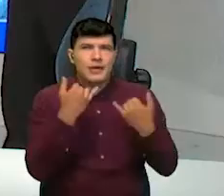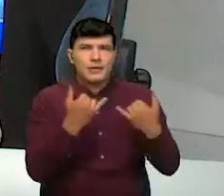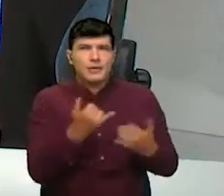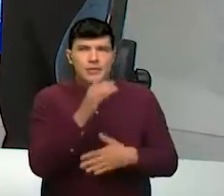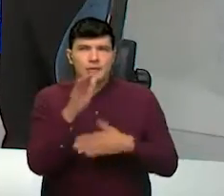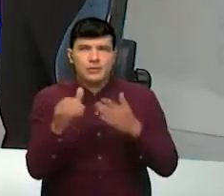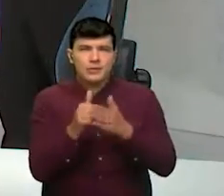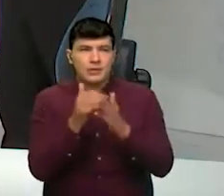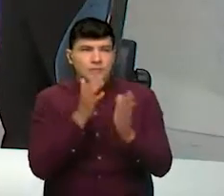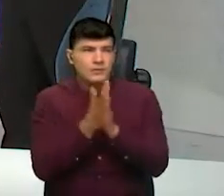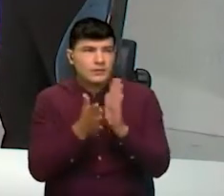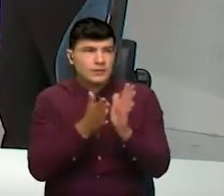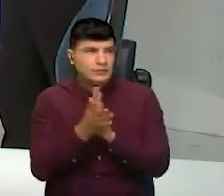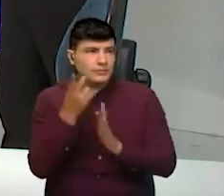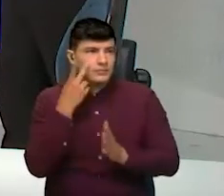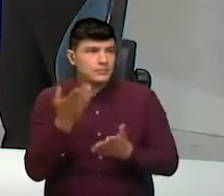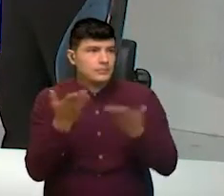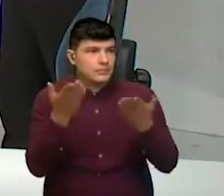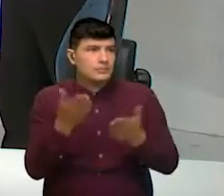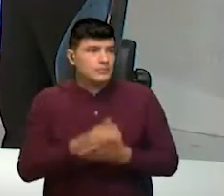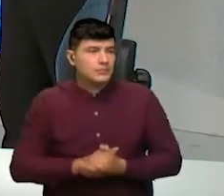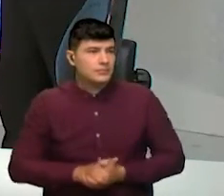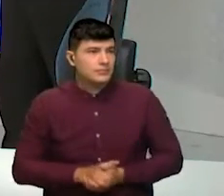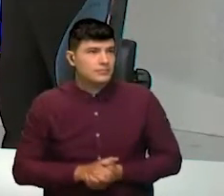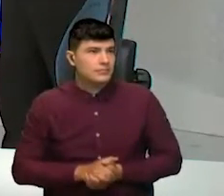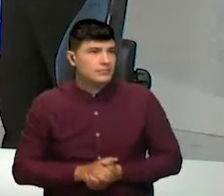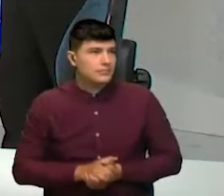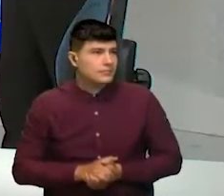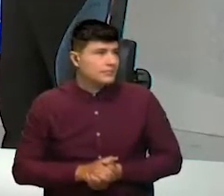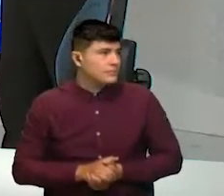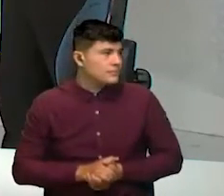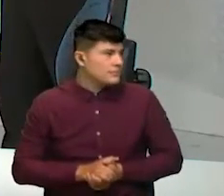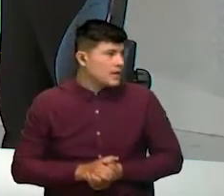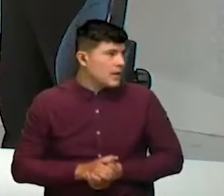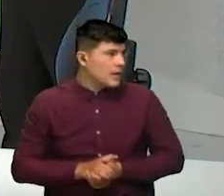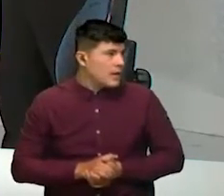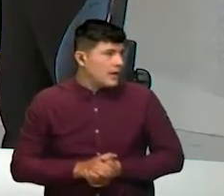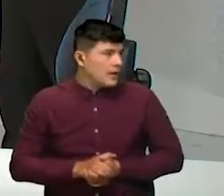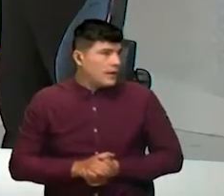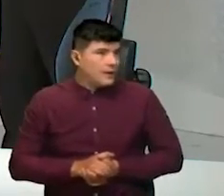nuestra compañera Dolicio Marañiño para que nos entregue todos los detalles. Doli.